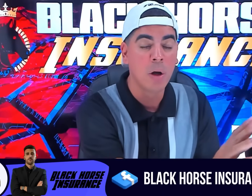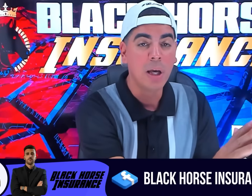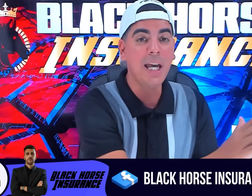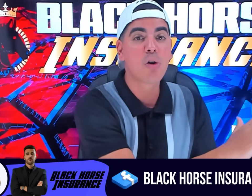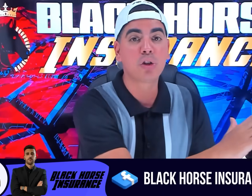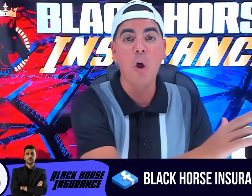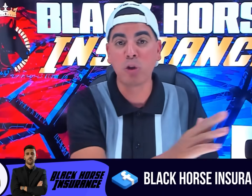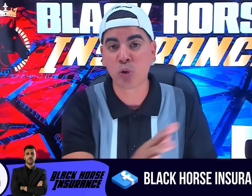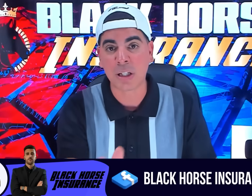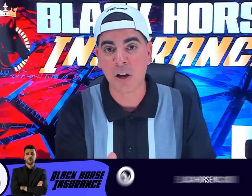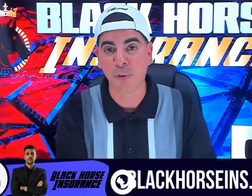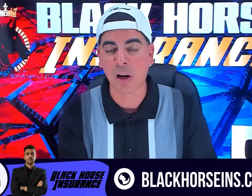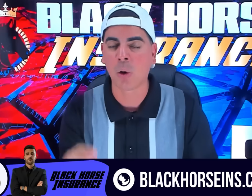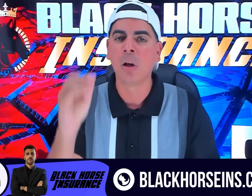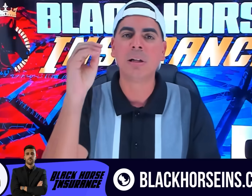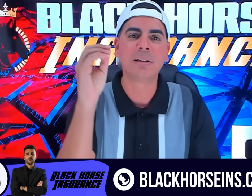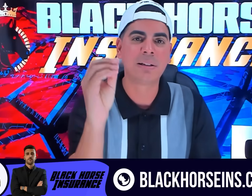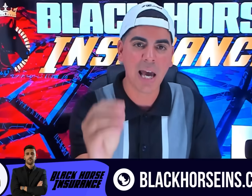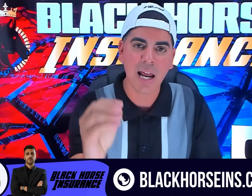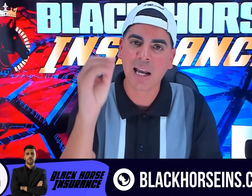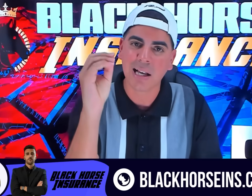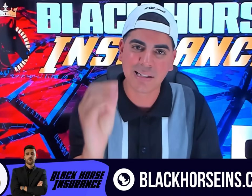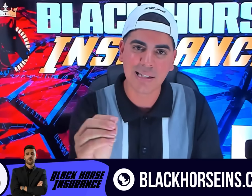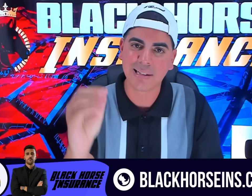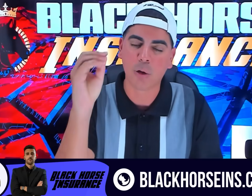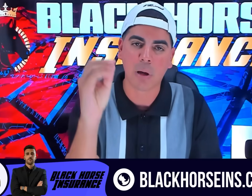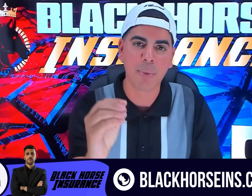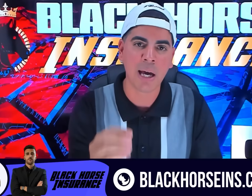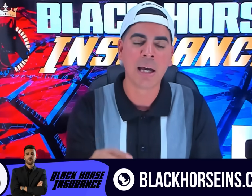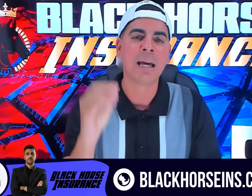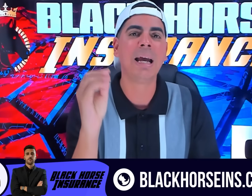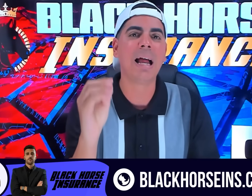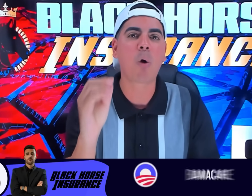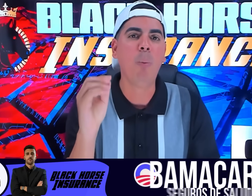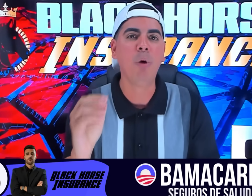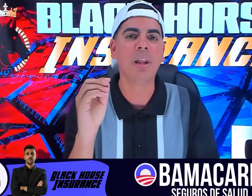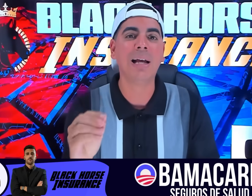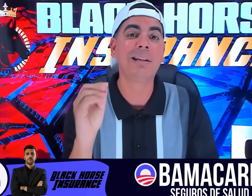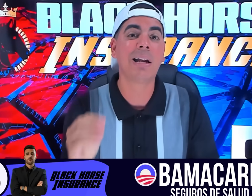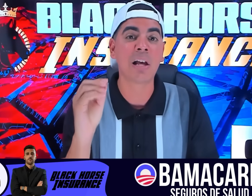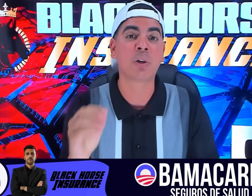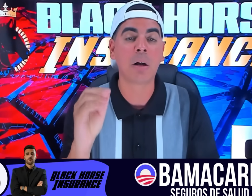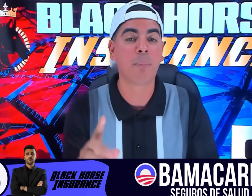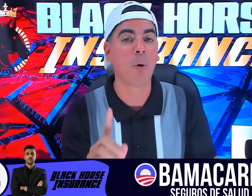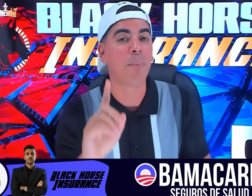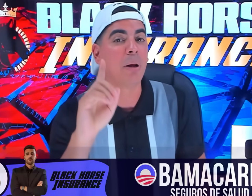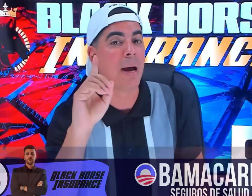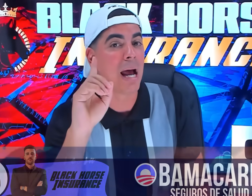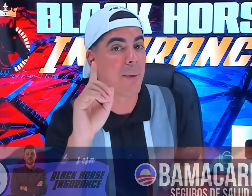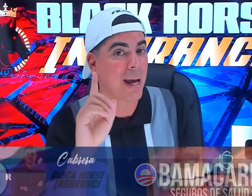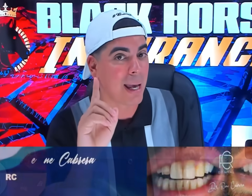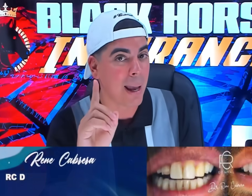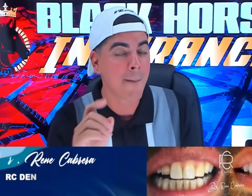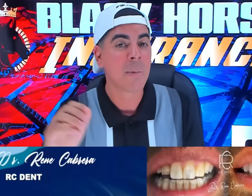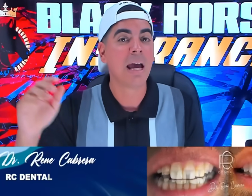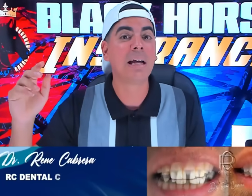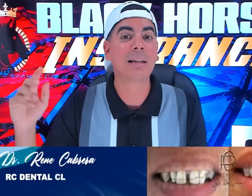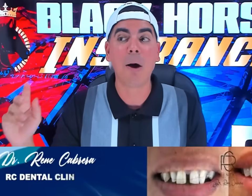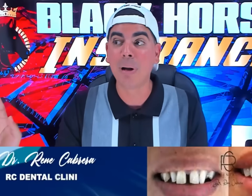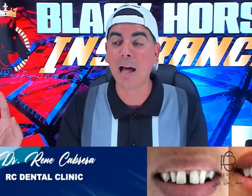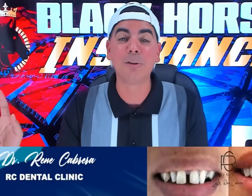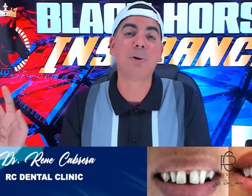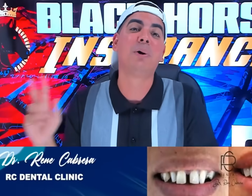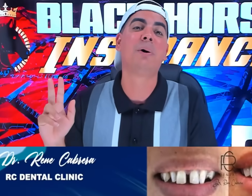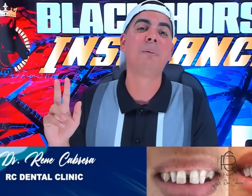Maduro y con todos sus testaferros, tienen que hacérselo también. Y la comunidad internacional por primera vez